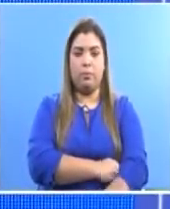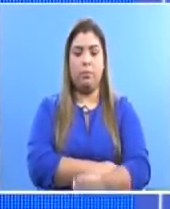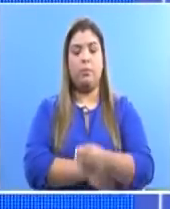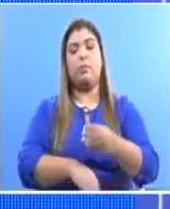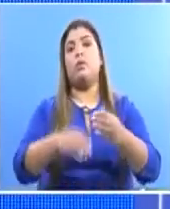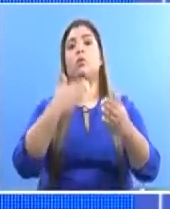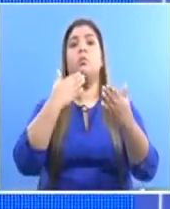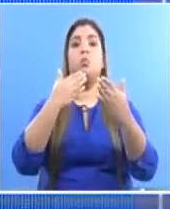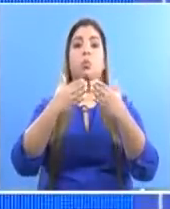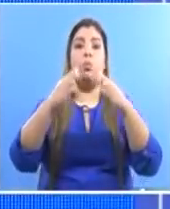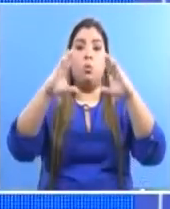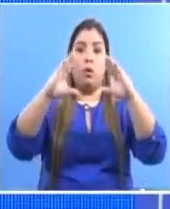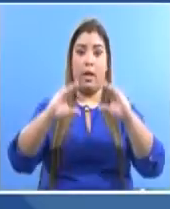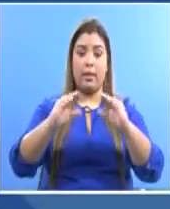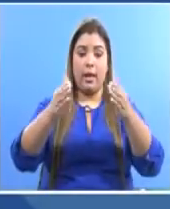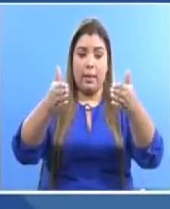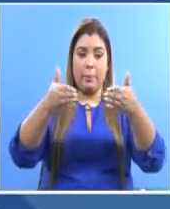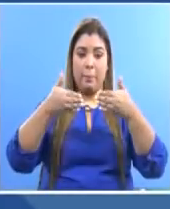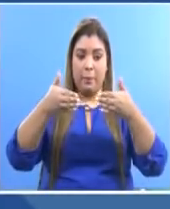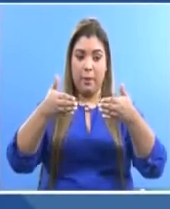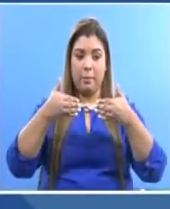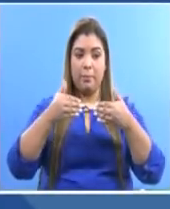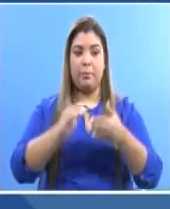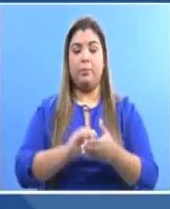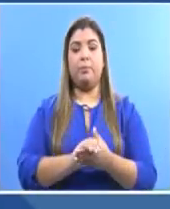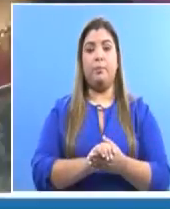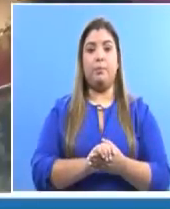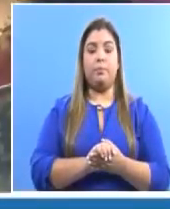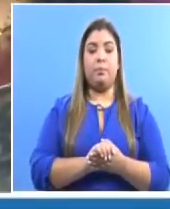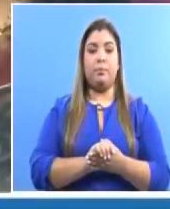Buenas tardes, equipo Panamá.